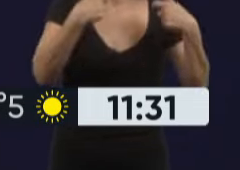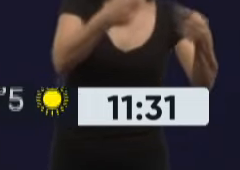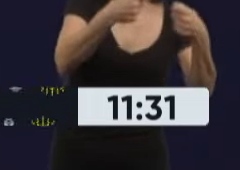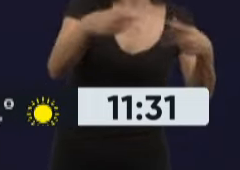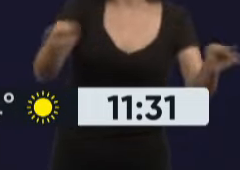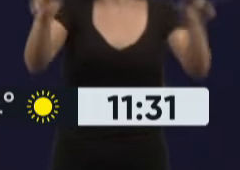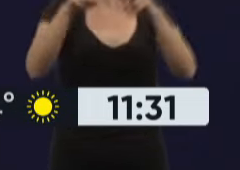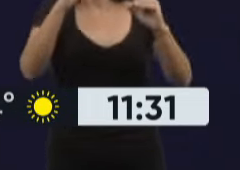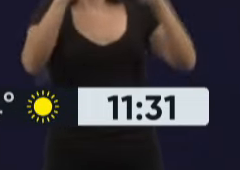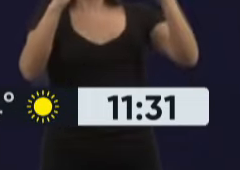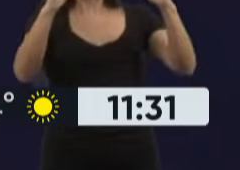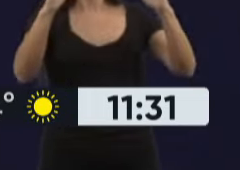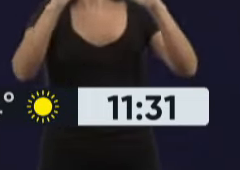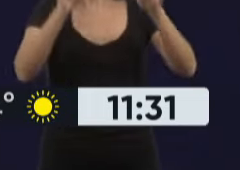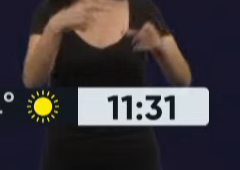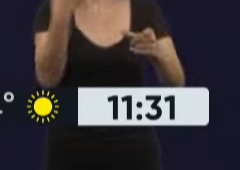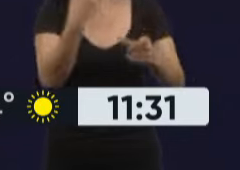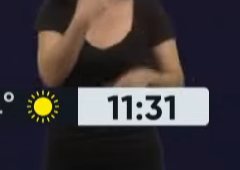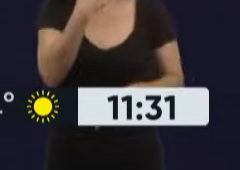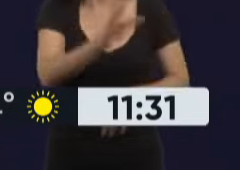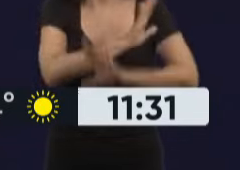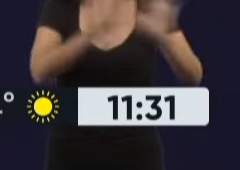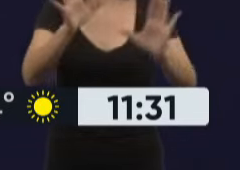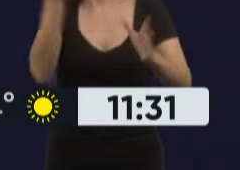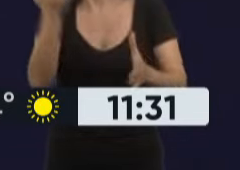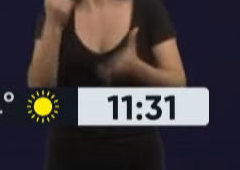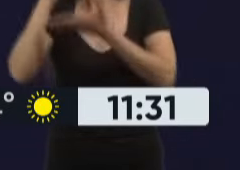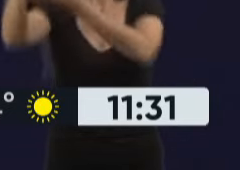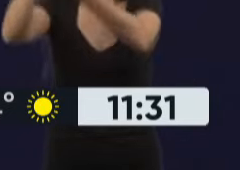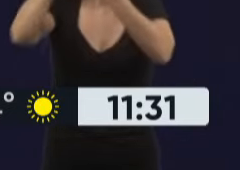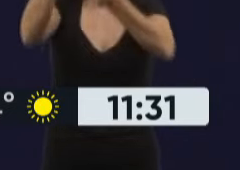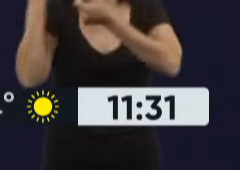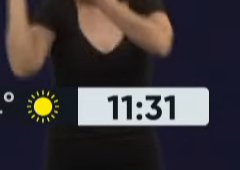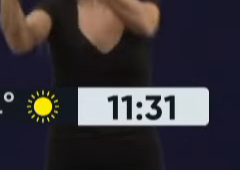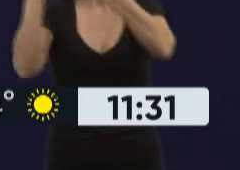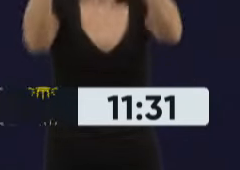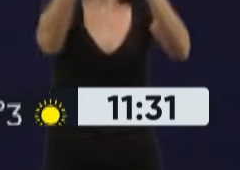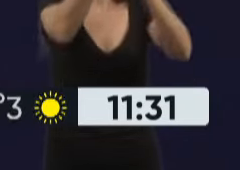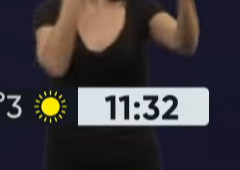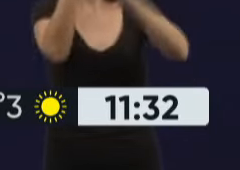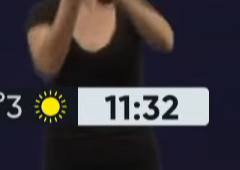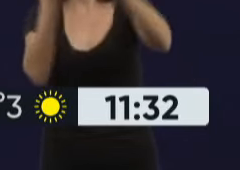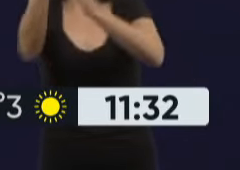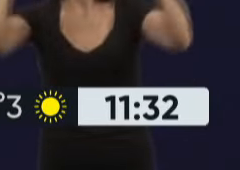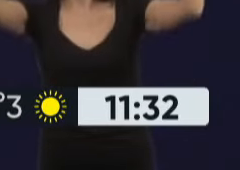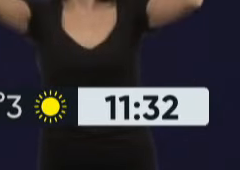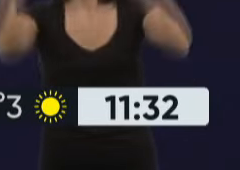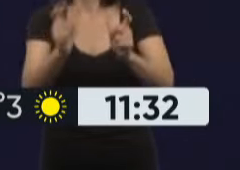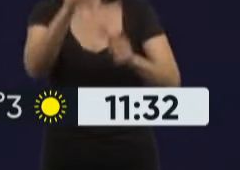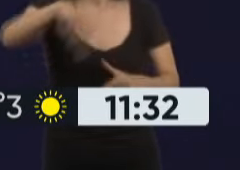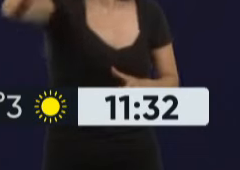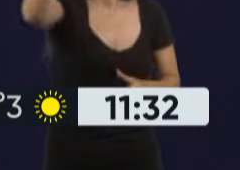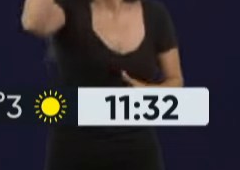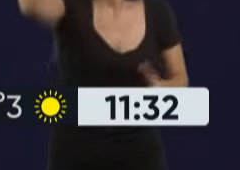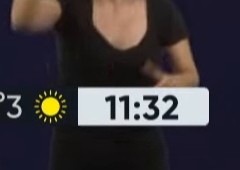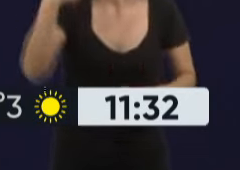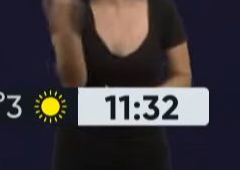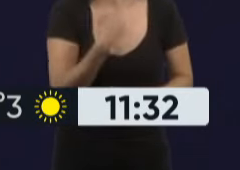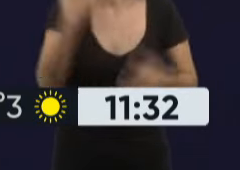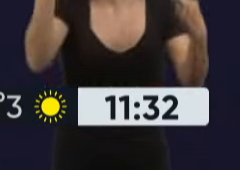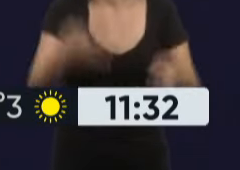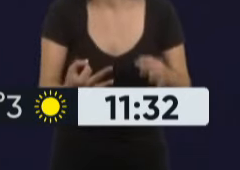propuesta de recortar partidas que iban en la provincia innecesariamente Eh bueno creyeron que tal vez no lo íbamos a